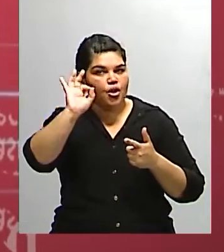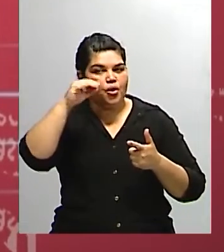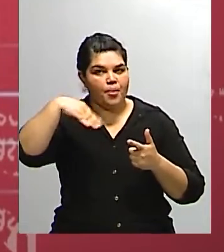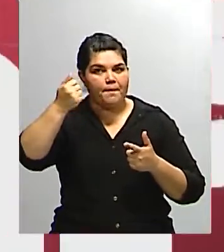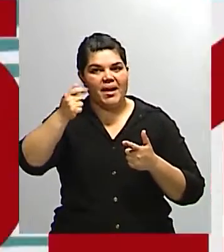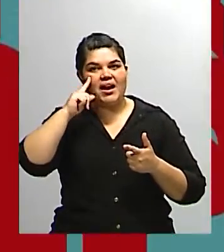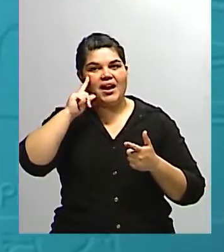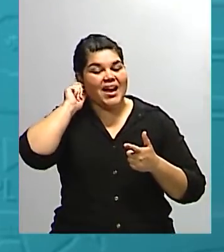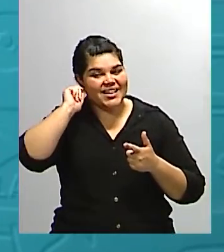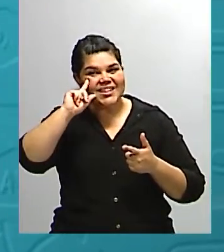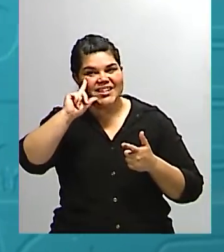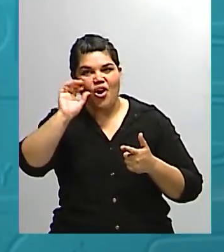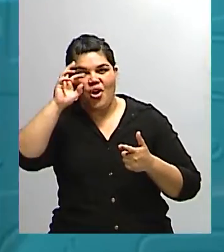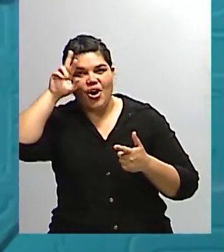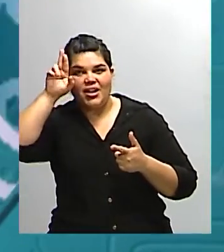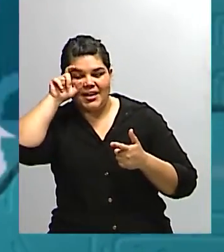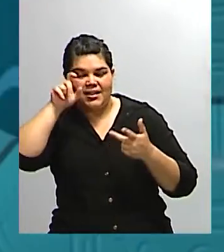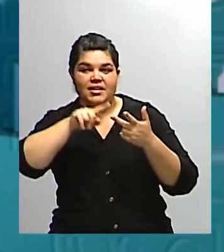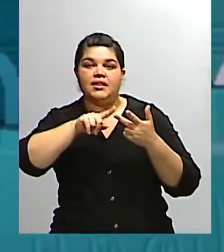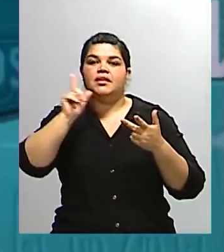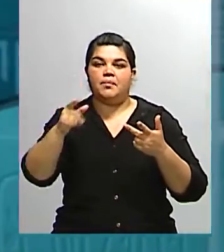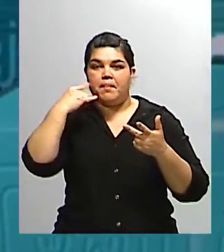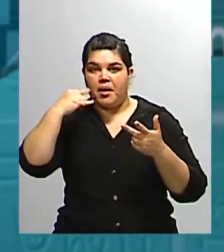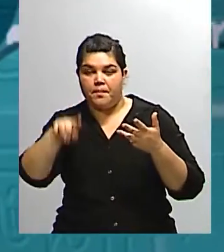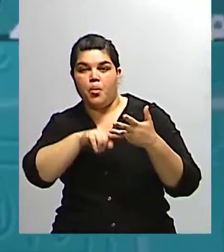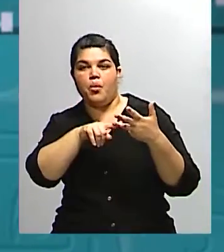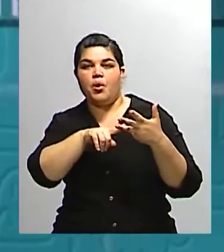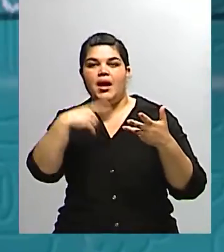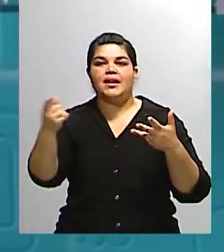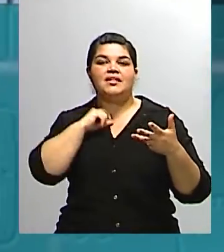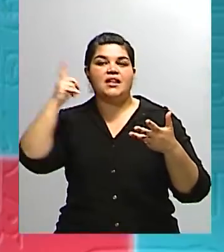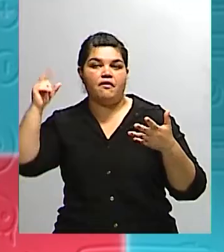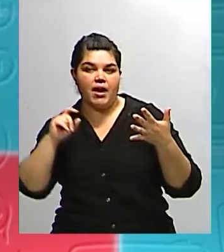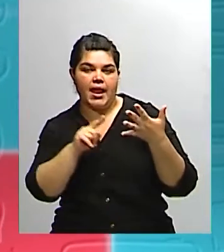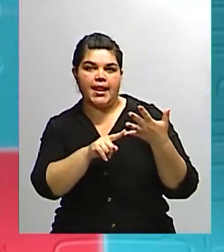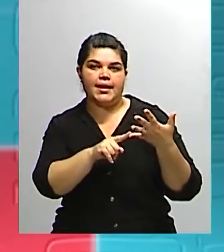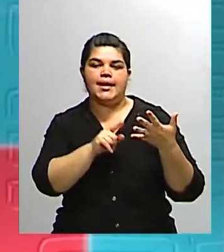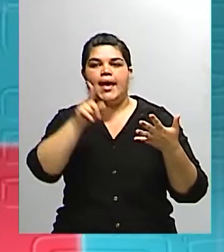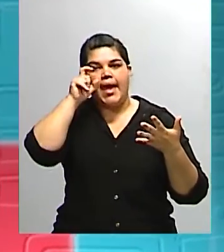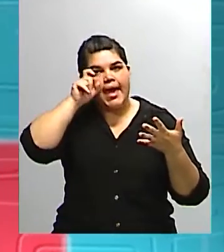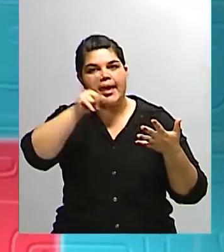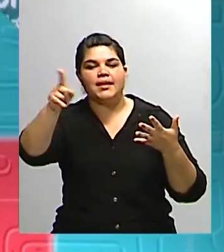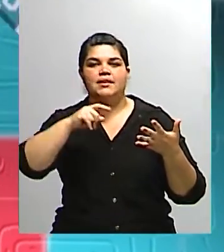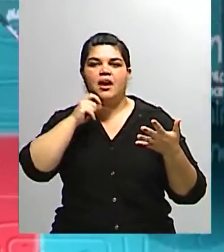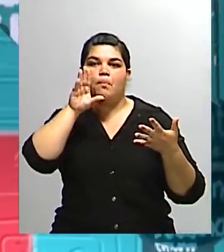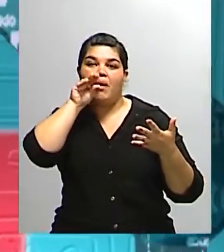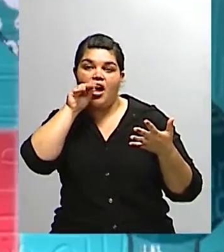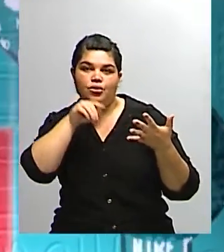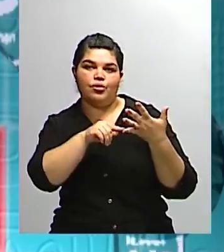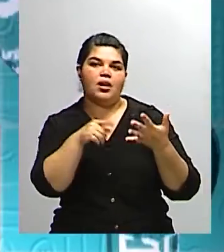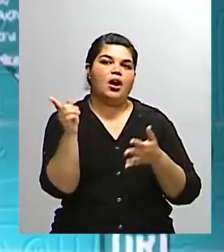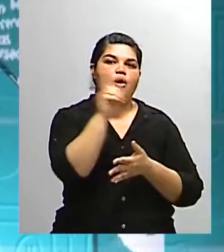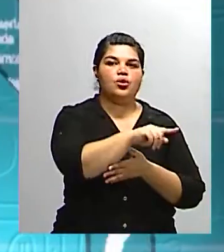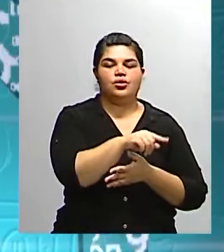trabaja muchísimo en el sur, en el Hospital Chestakov, en el este, en el Perrupato, en el Hospital Saporiti de